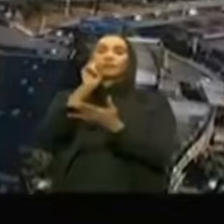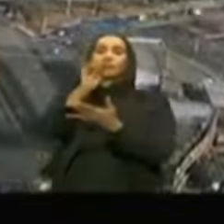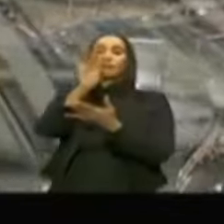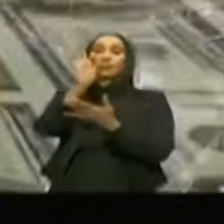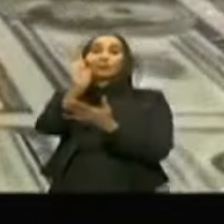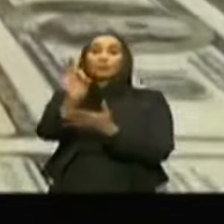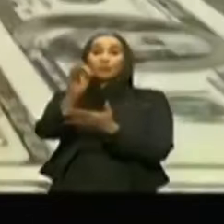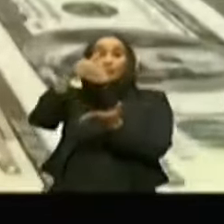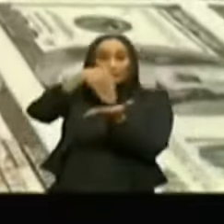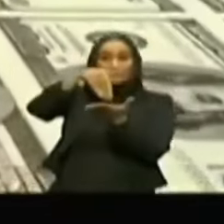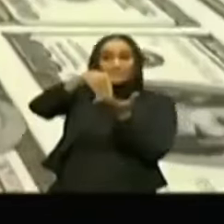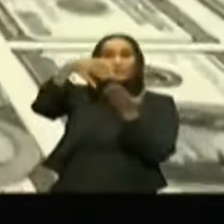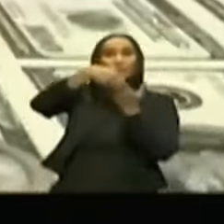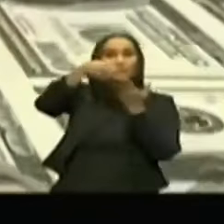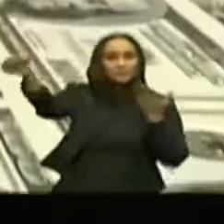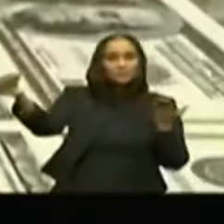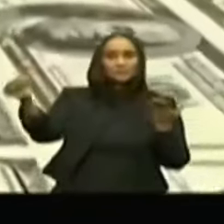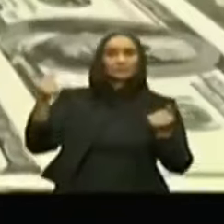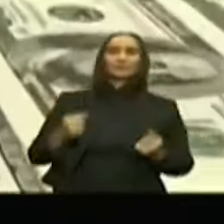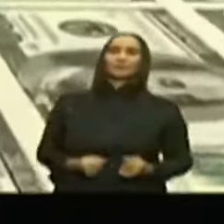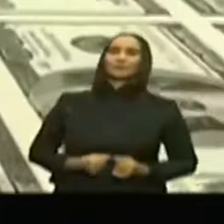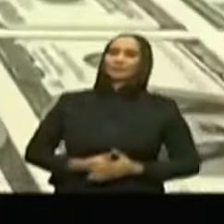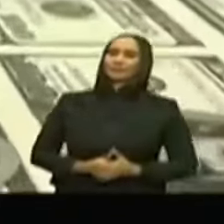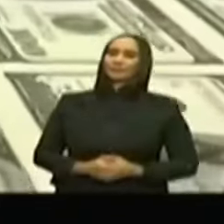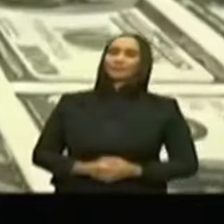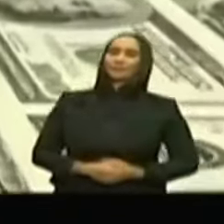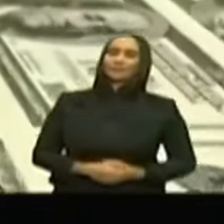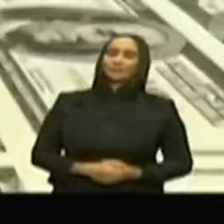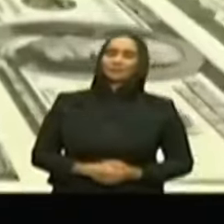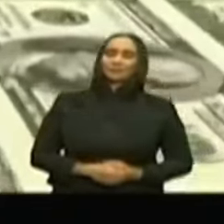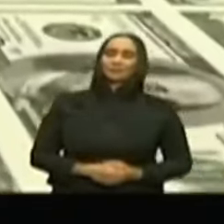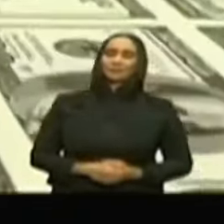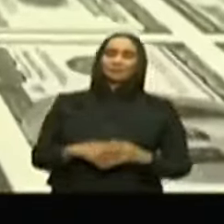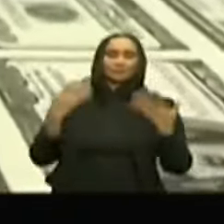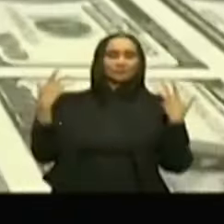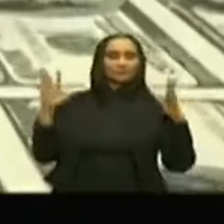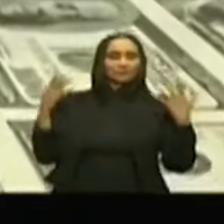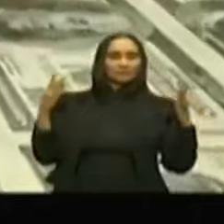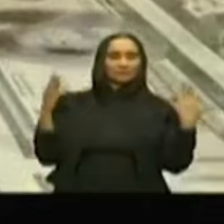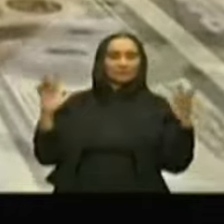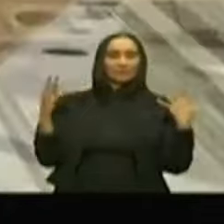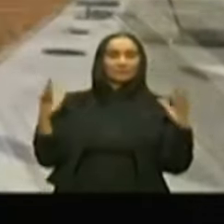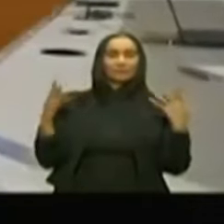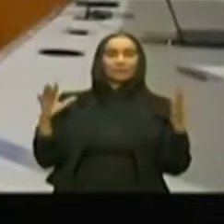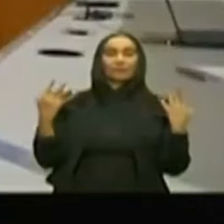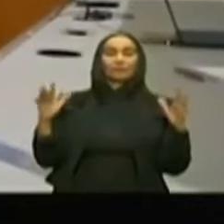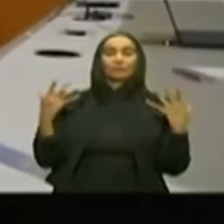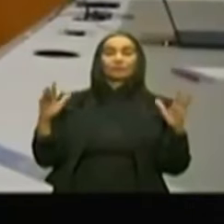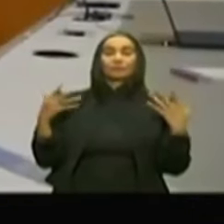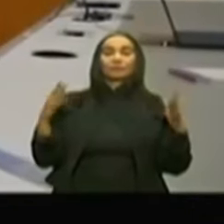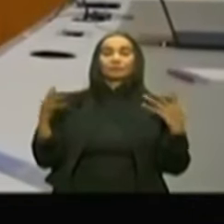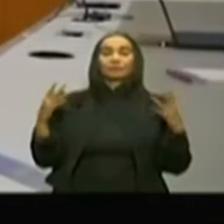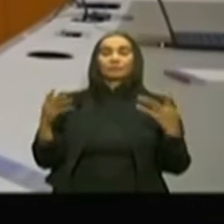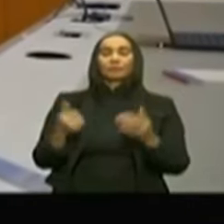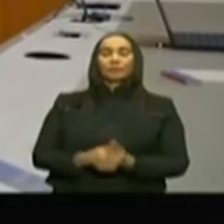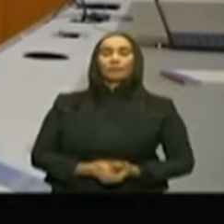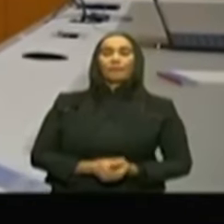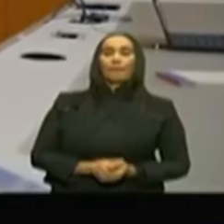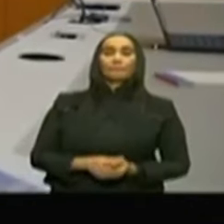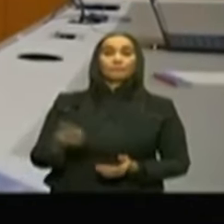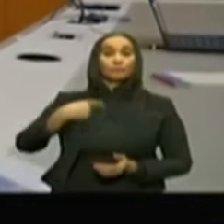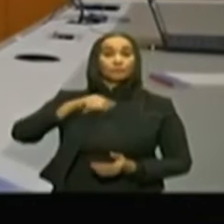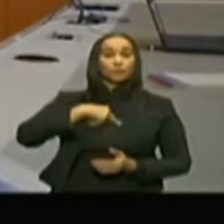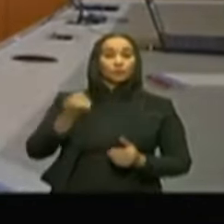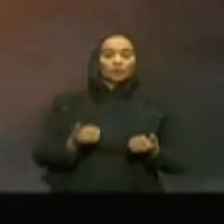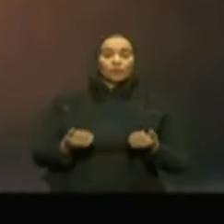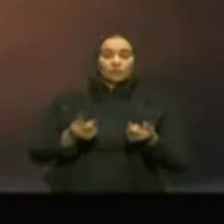que es un país sencillamente maravilloso. Pero sabemos que nuestro país tiene retos muy grandes y que todavía hay una parte de la población que